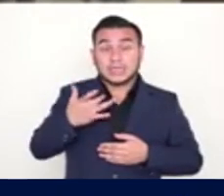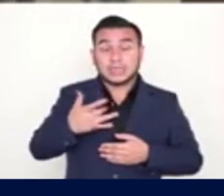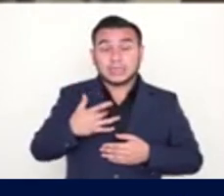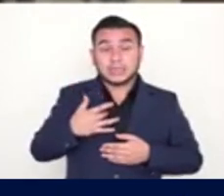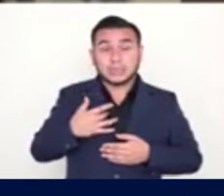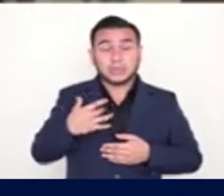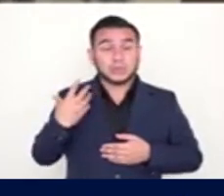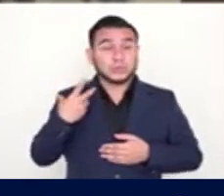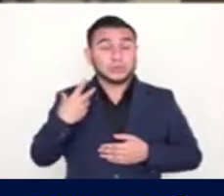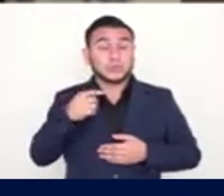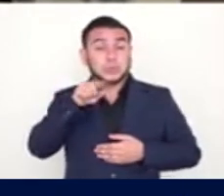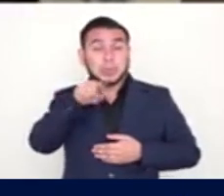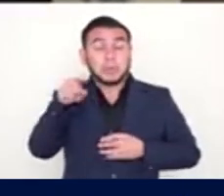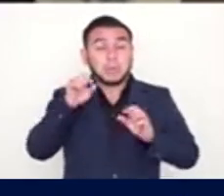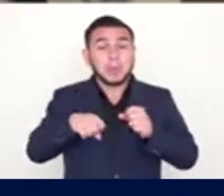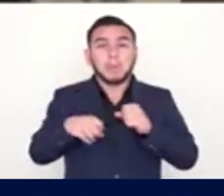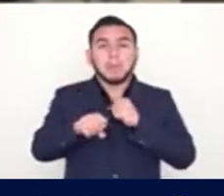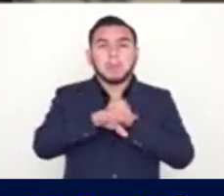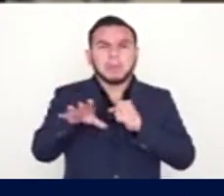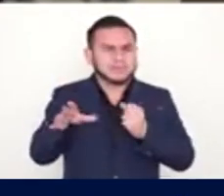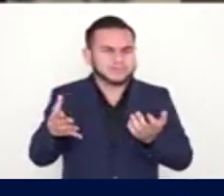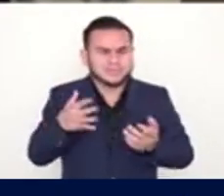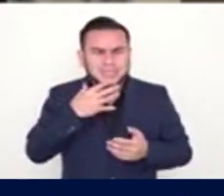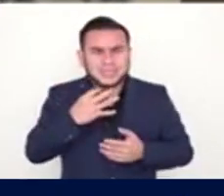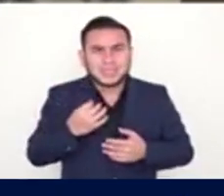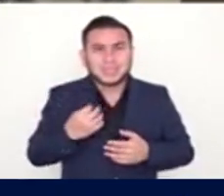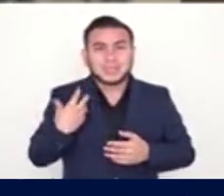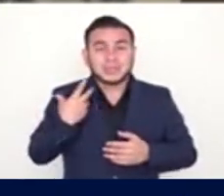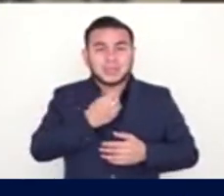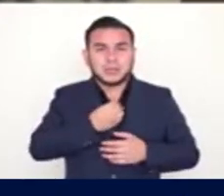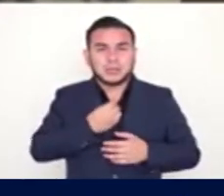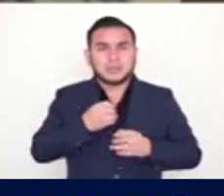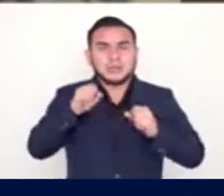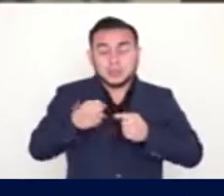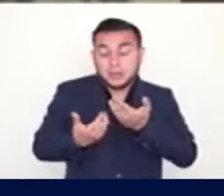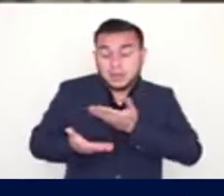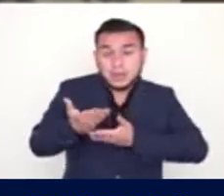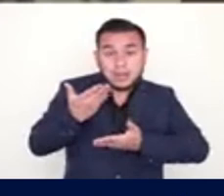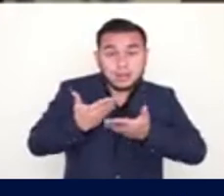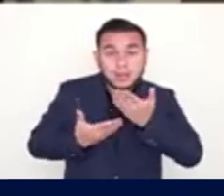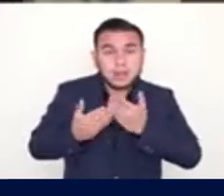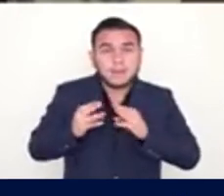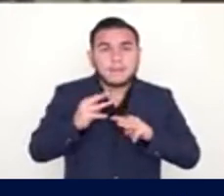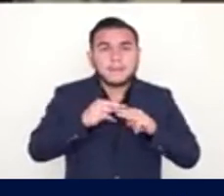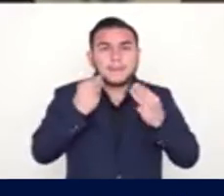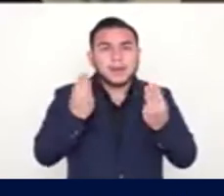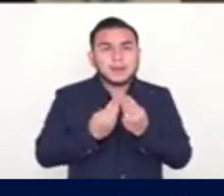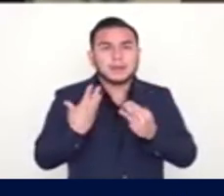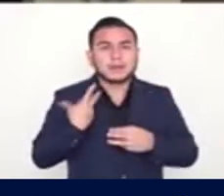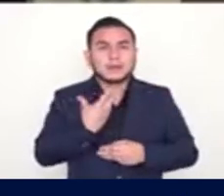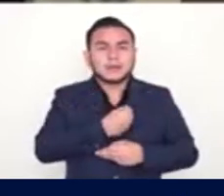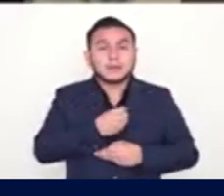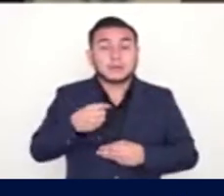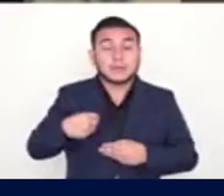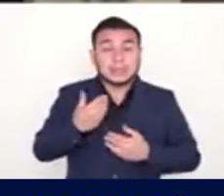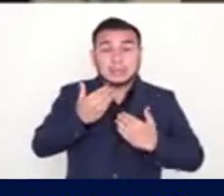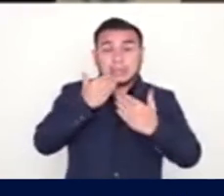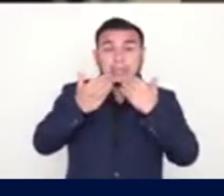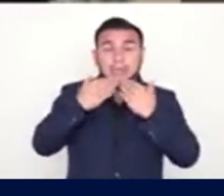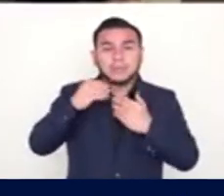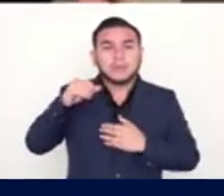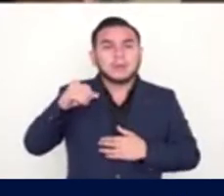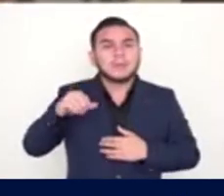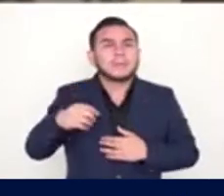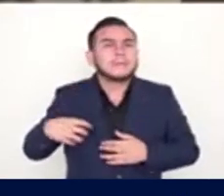tienen el derecho a la libertad de expresión. O sea, ustedes pueden decir que el gobierno negocia con pandillas. Pero si nosotros decimos que es mentira y